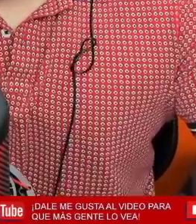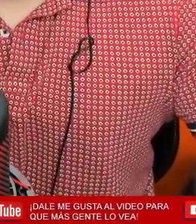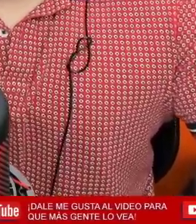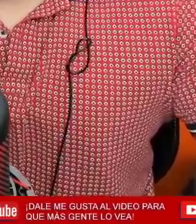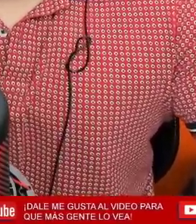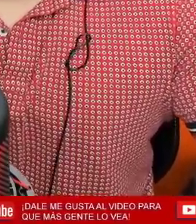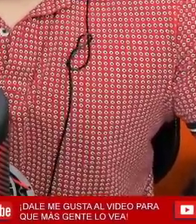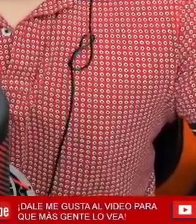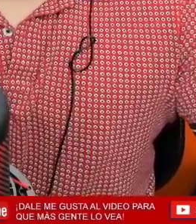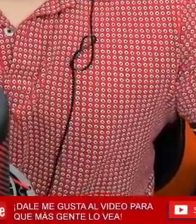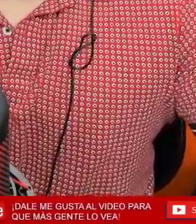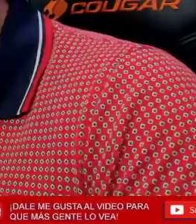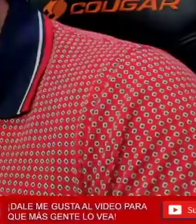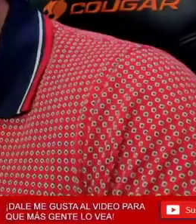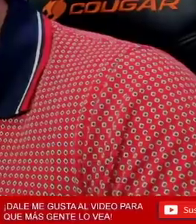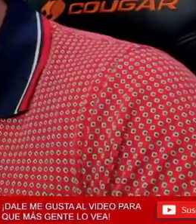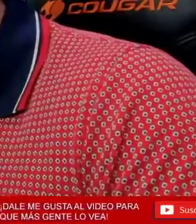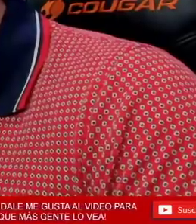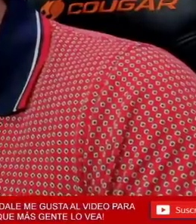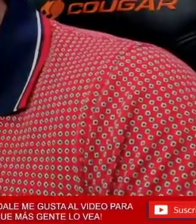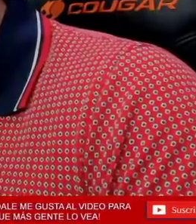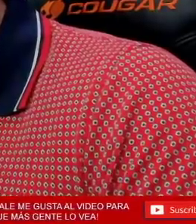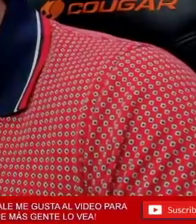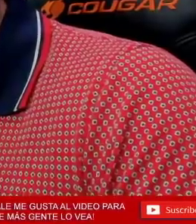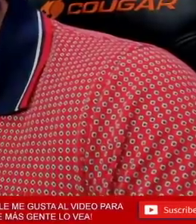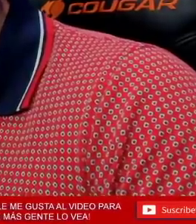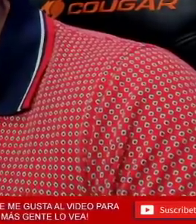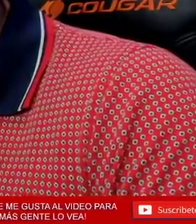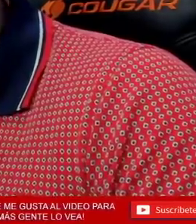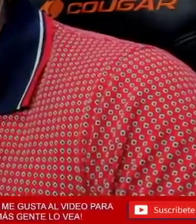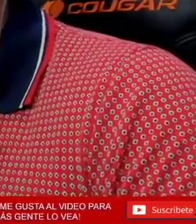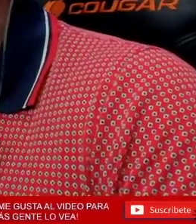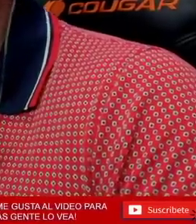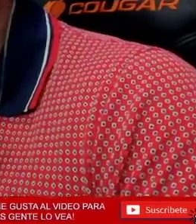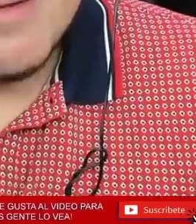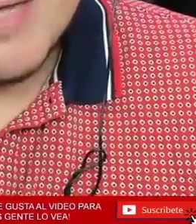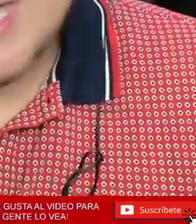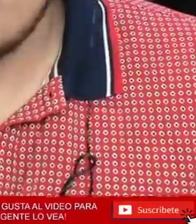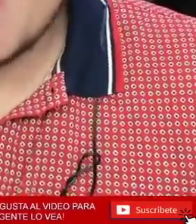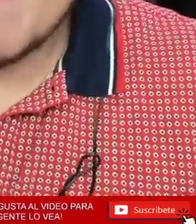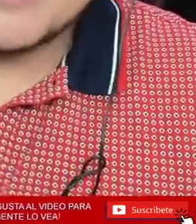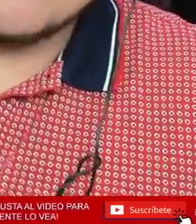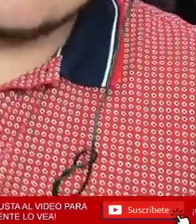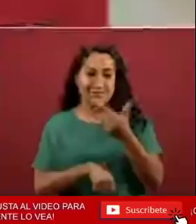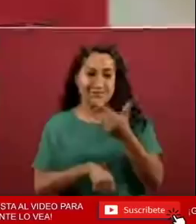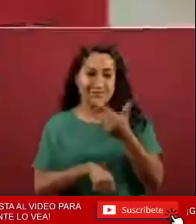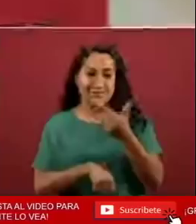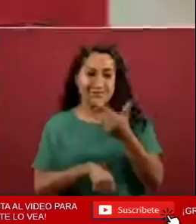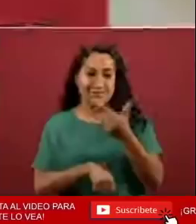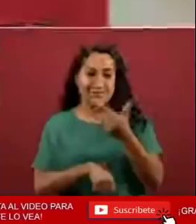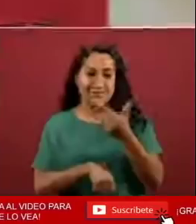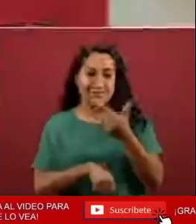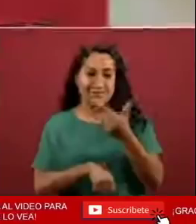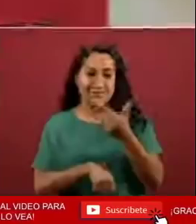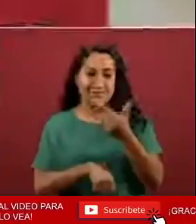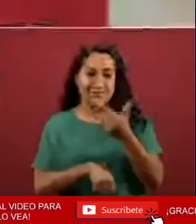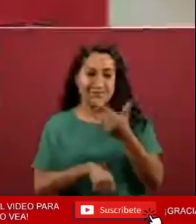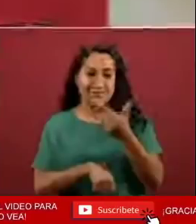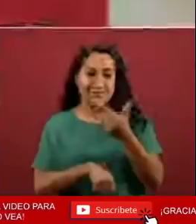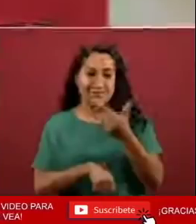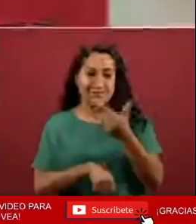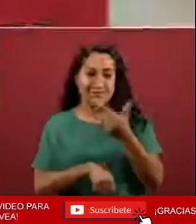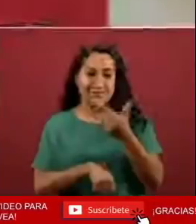hasta las últimas consecuencias inclusive aquí tenemos a la justicia en la ciudad de México haciéndose valer